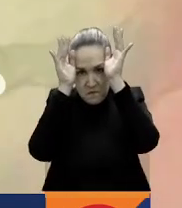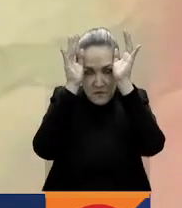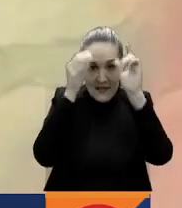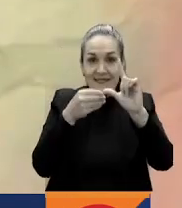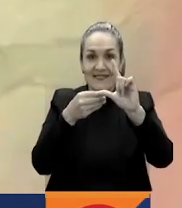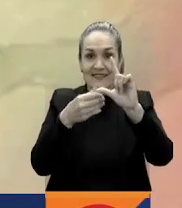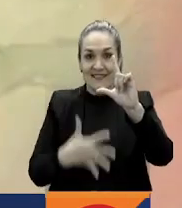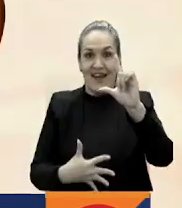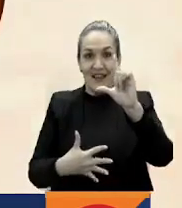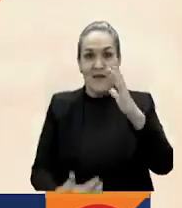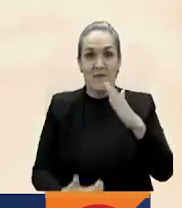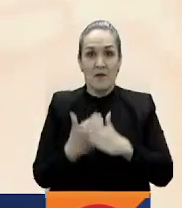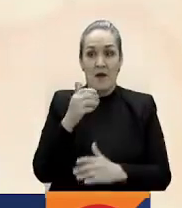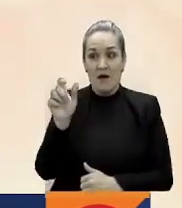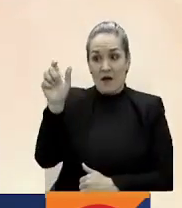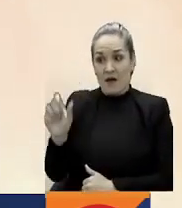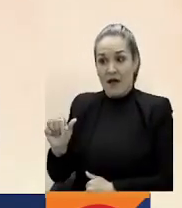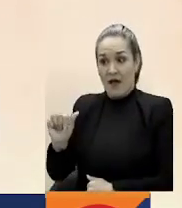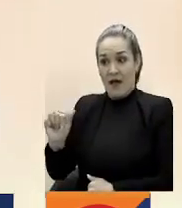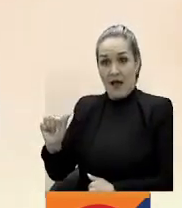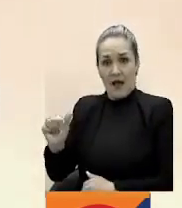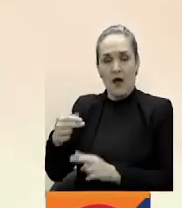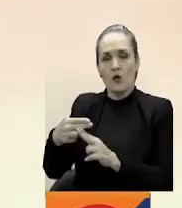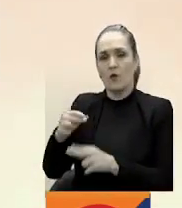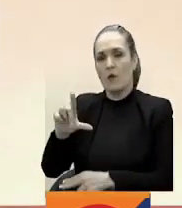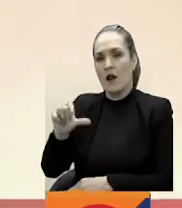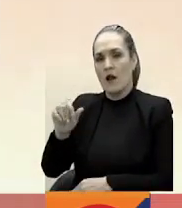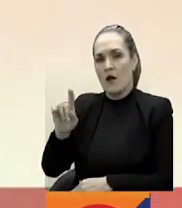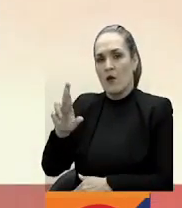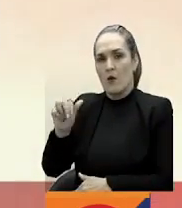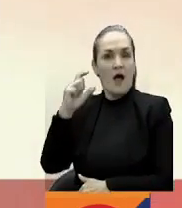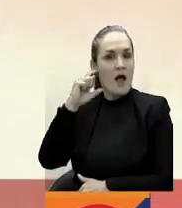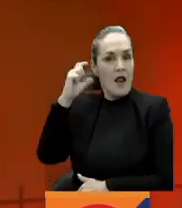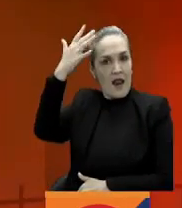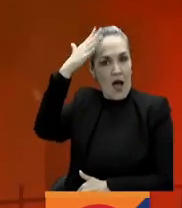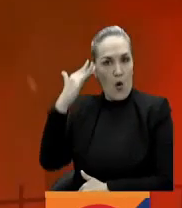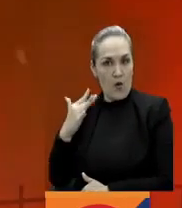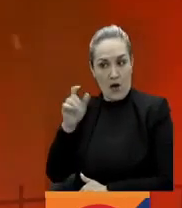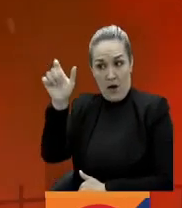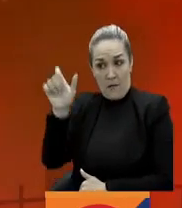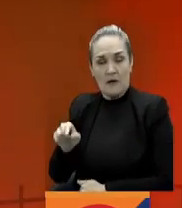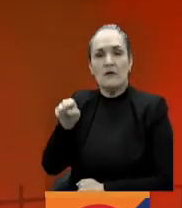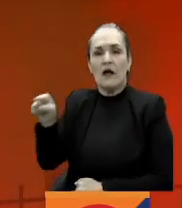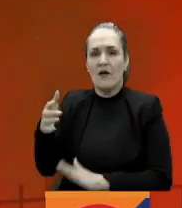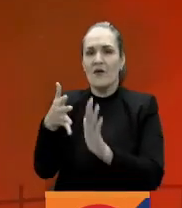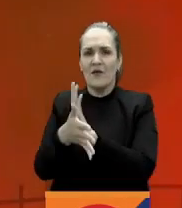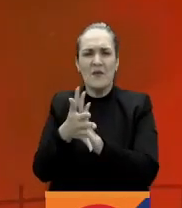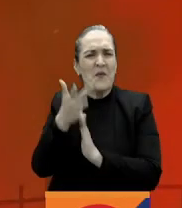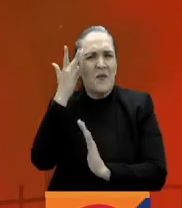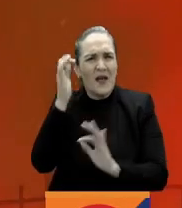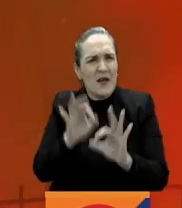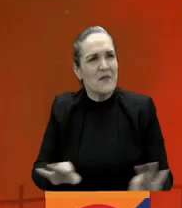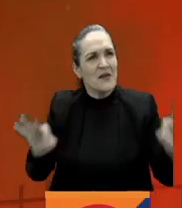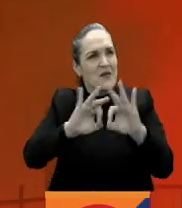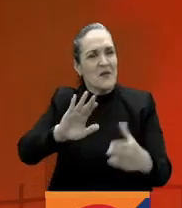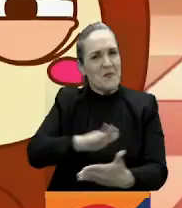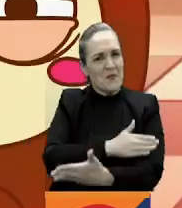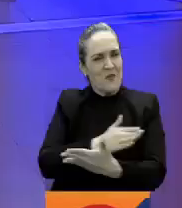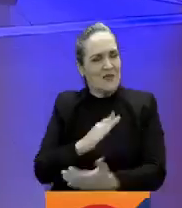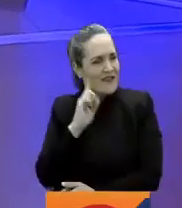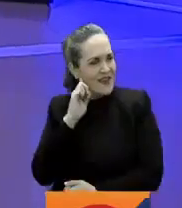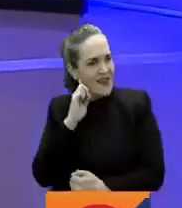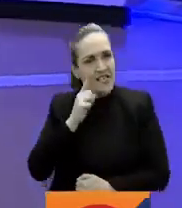serie. Laura Galindo les va a explicar el secreto de la pegajosa música del personaje. Llavecitas de